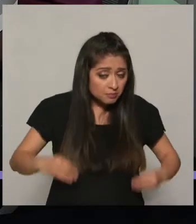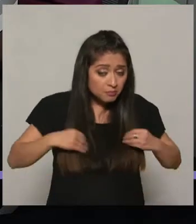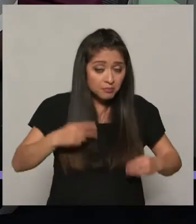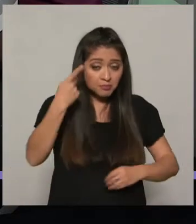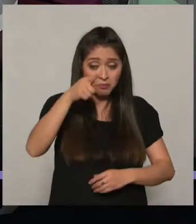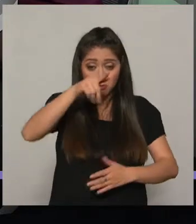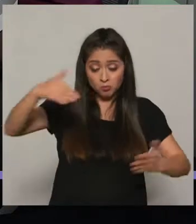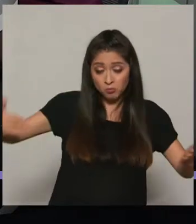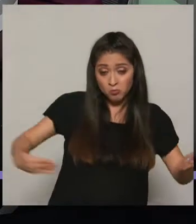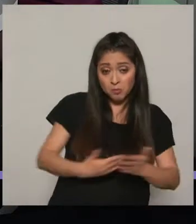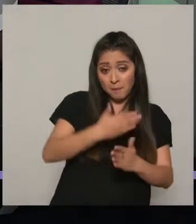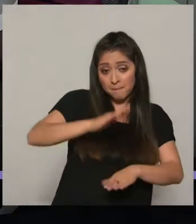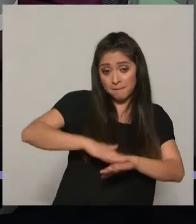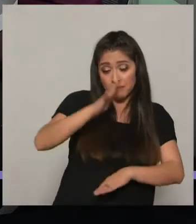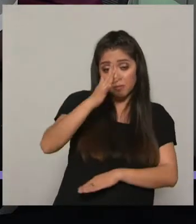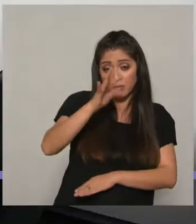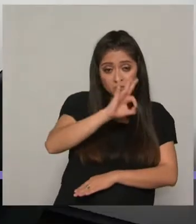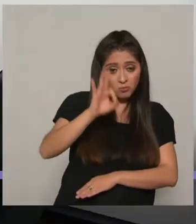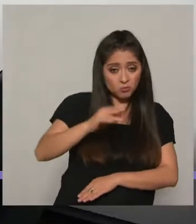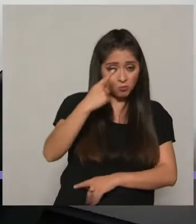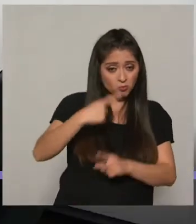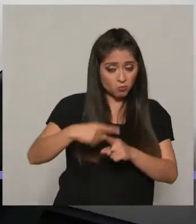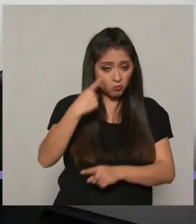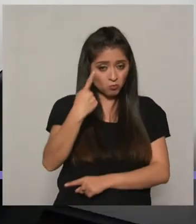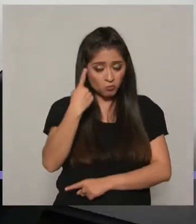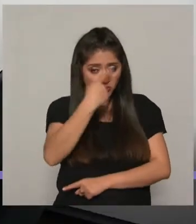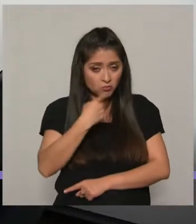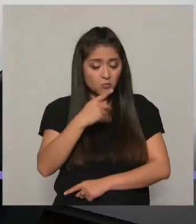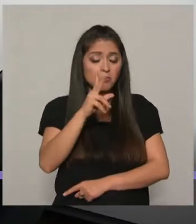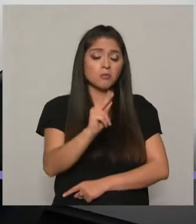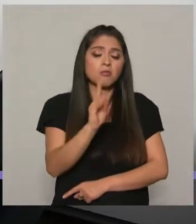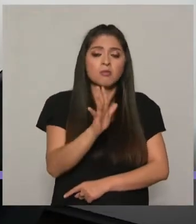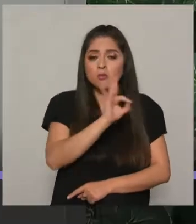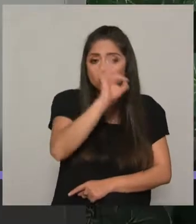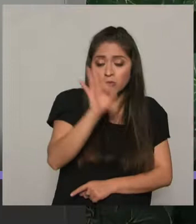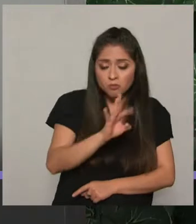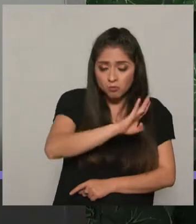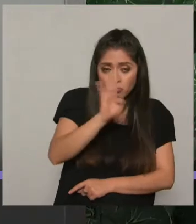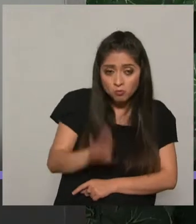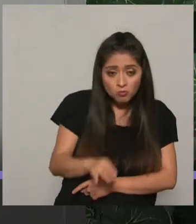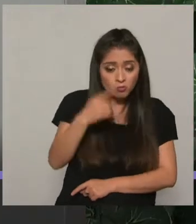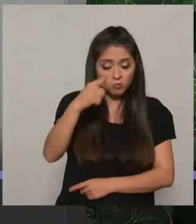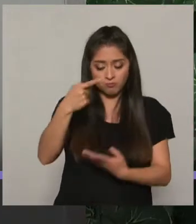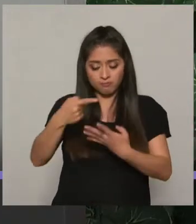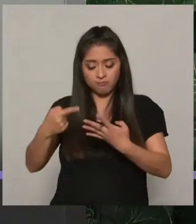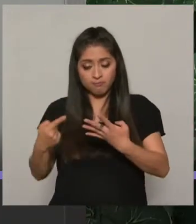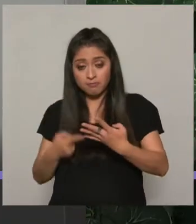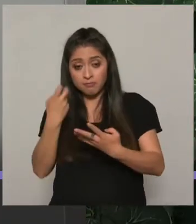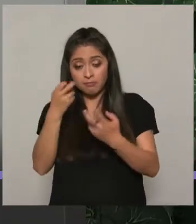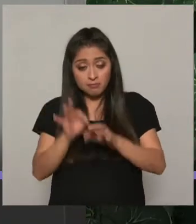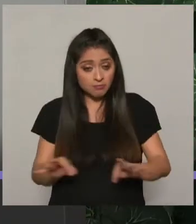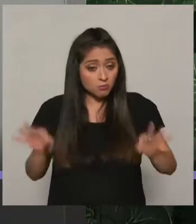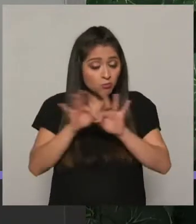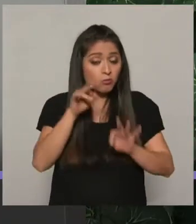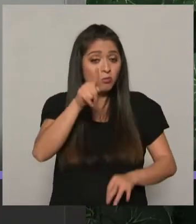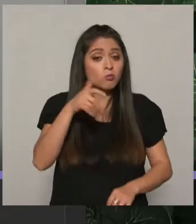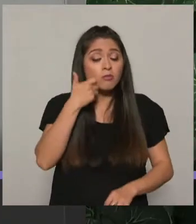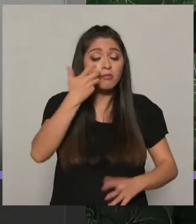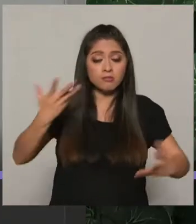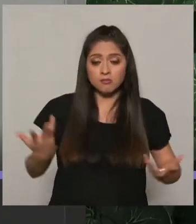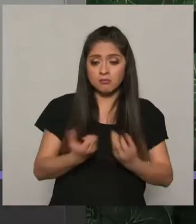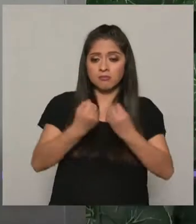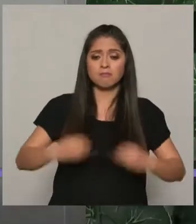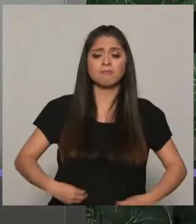si la atropellas a más de 50 kilómetros por hora, tiene 85% de probabilidades de morir. Entonces, estas estadísticas son clave, porque si lo que queremos es salvar